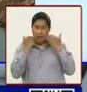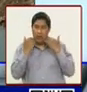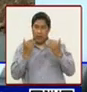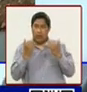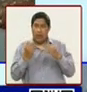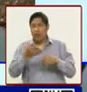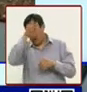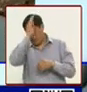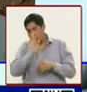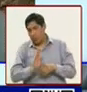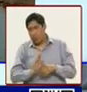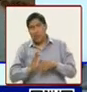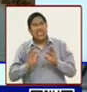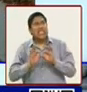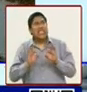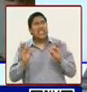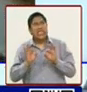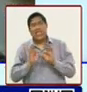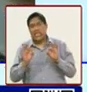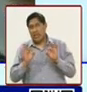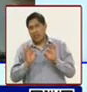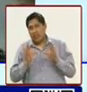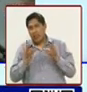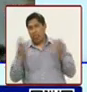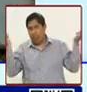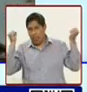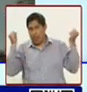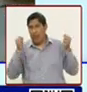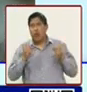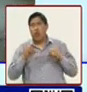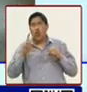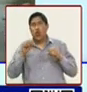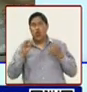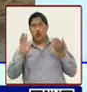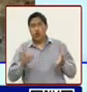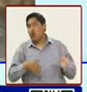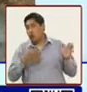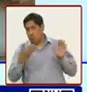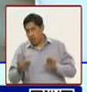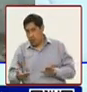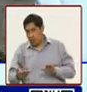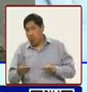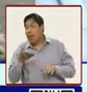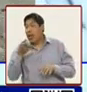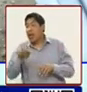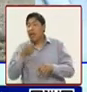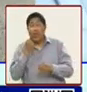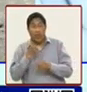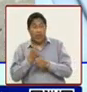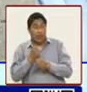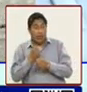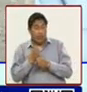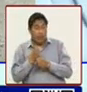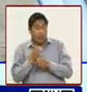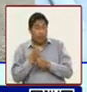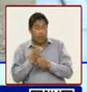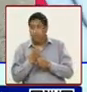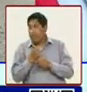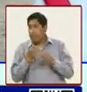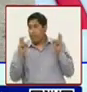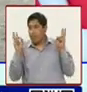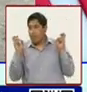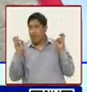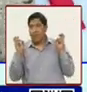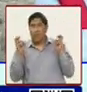hay ni un desaparecido, no hay ni un muerto. Las personas que estaban en ese trabajo realizando un tipo